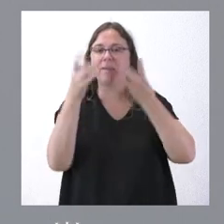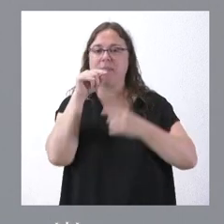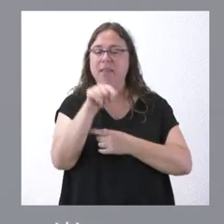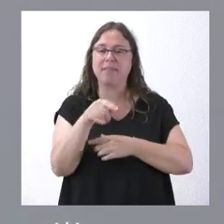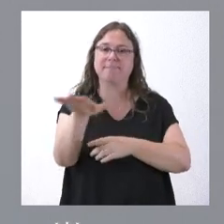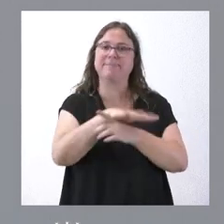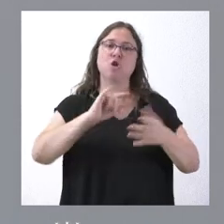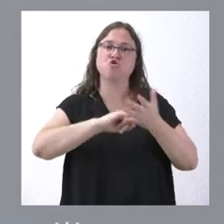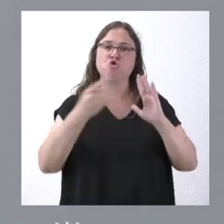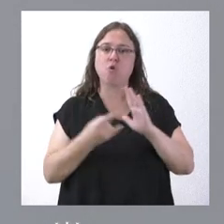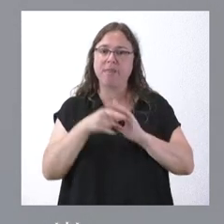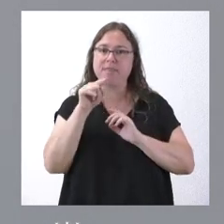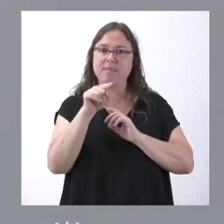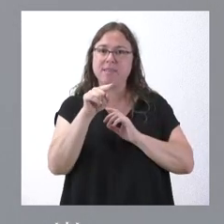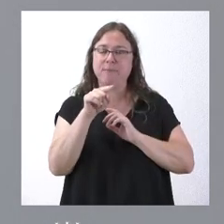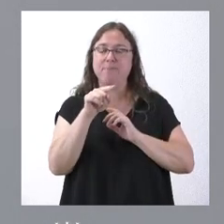la innovación